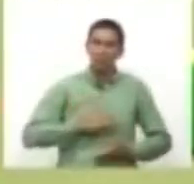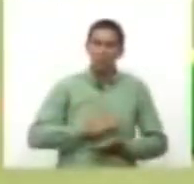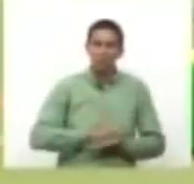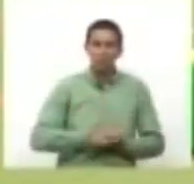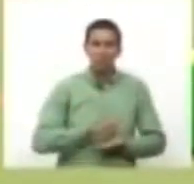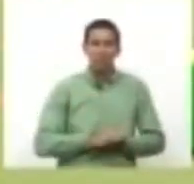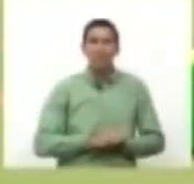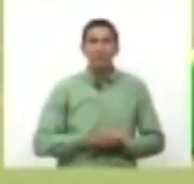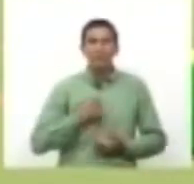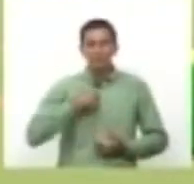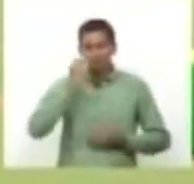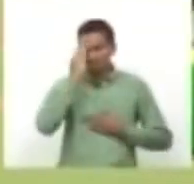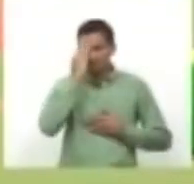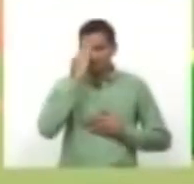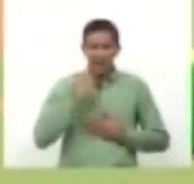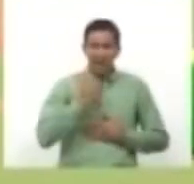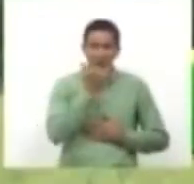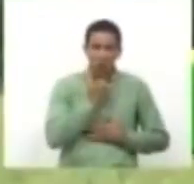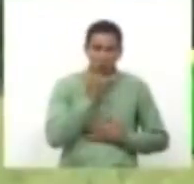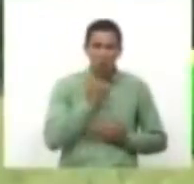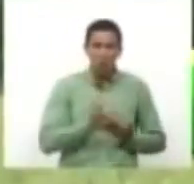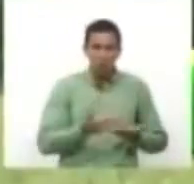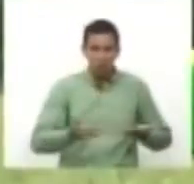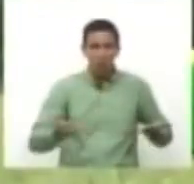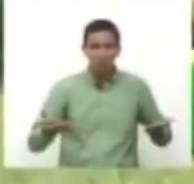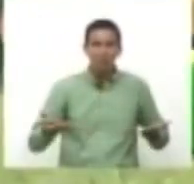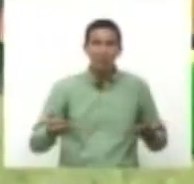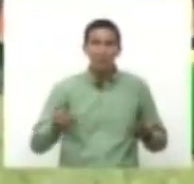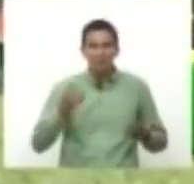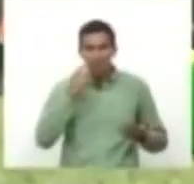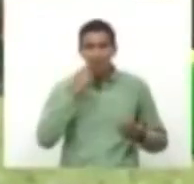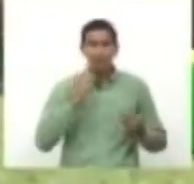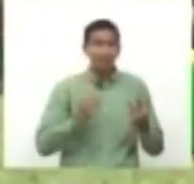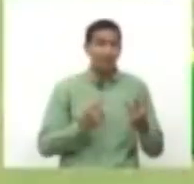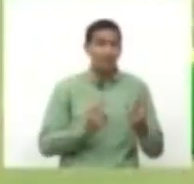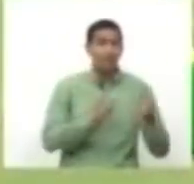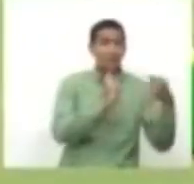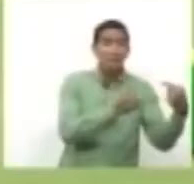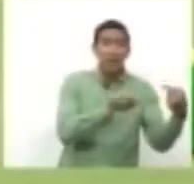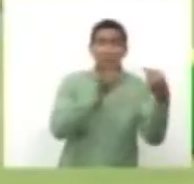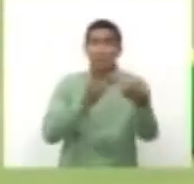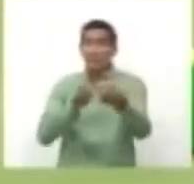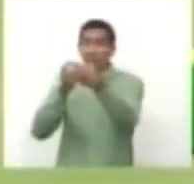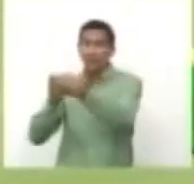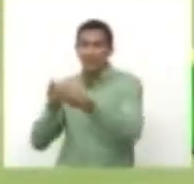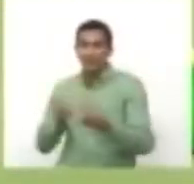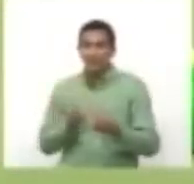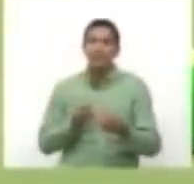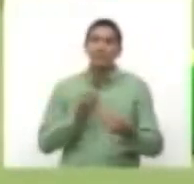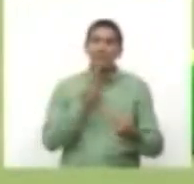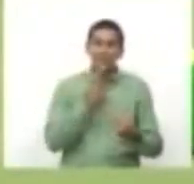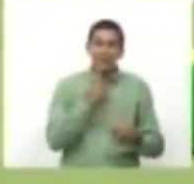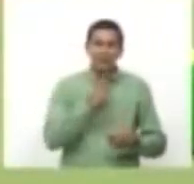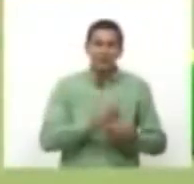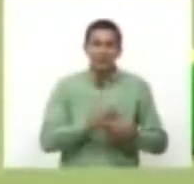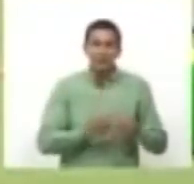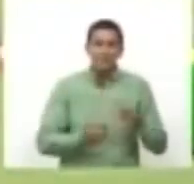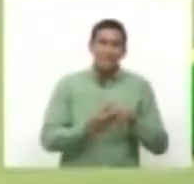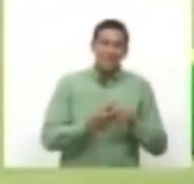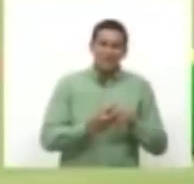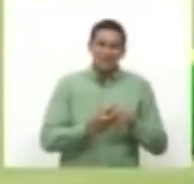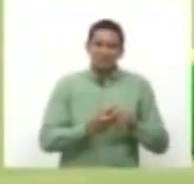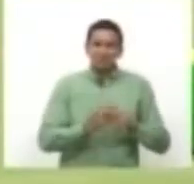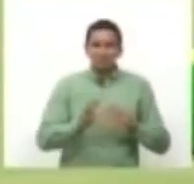errores por corregir y el hecho de estar disputando tres torneos los motiva a sobreponerse de los obstáculos que se encuentren en el